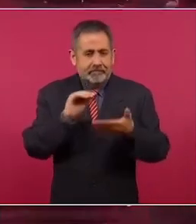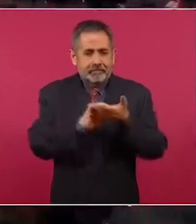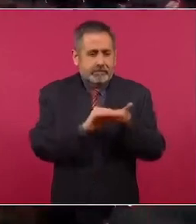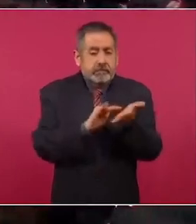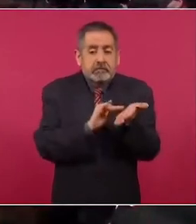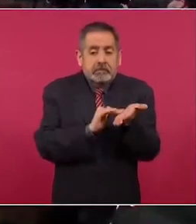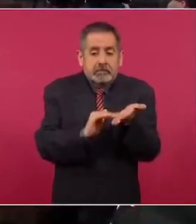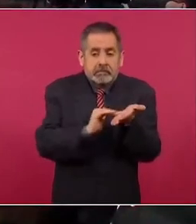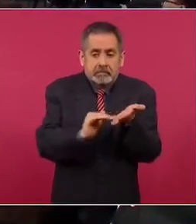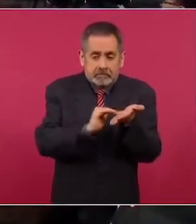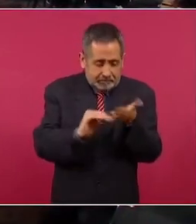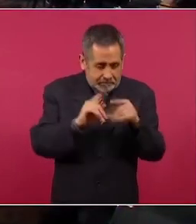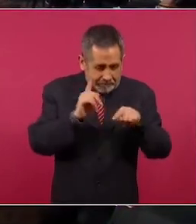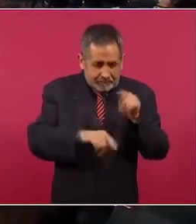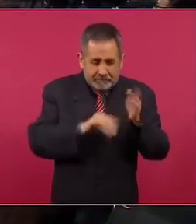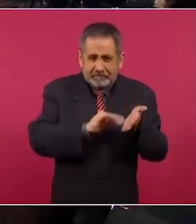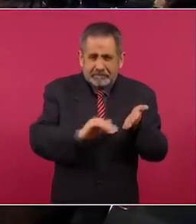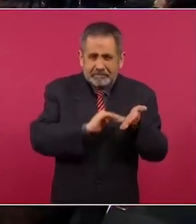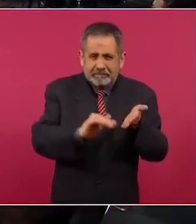Borraron